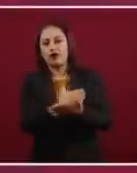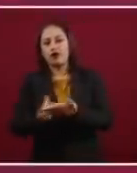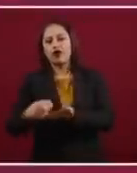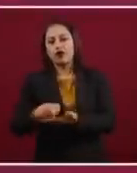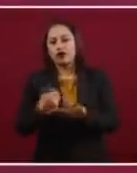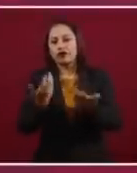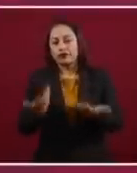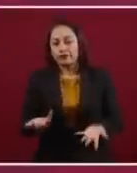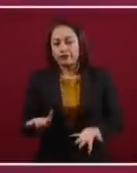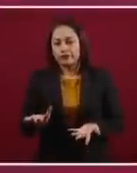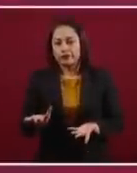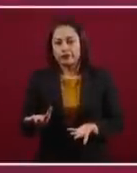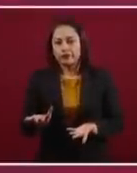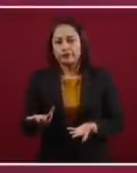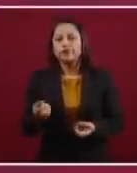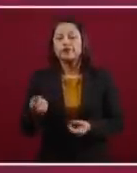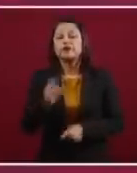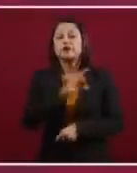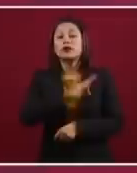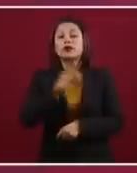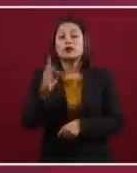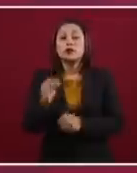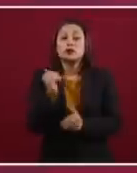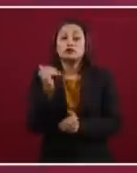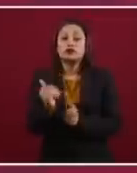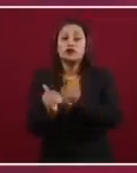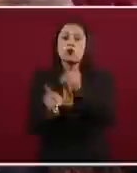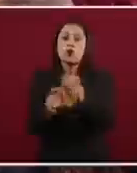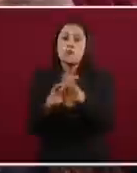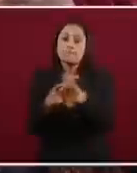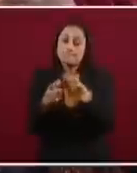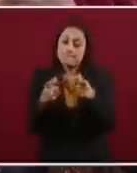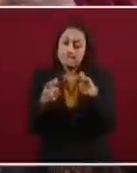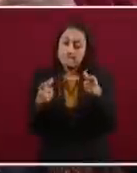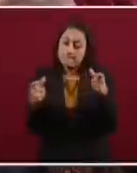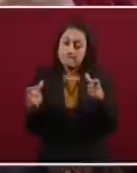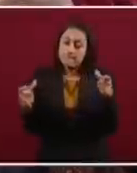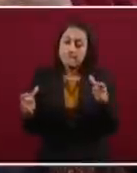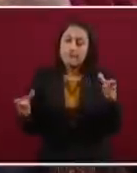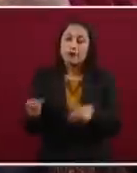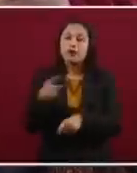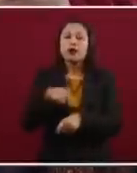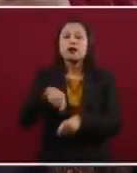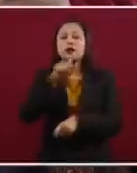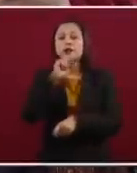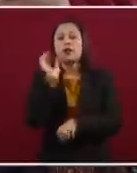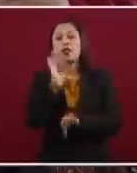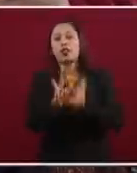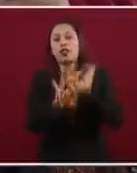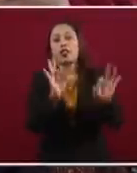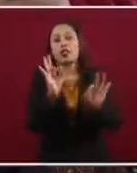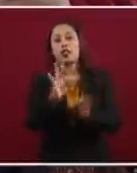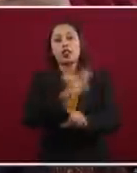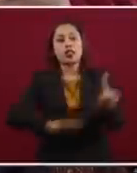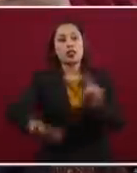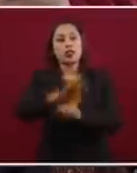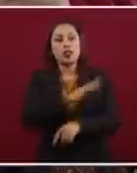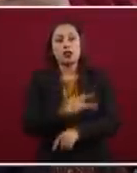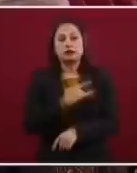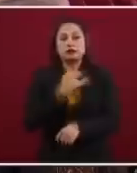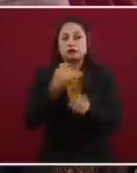precisamente a ir avanzando territorialmente y a sembrar terror pánico e inseguridad en la población